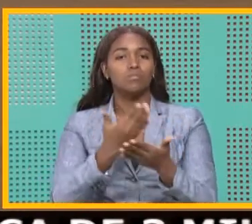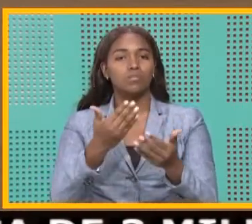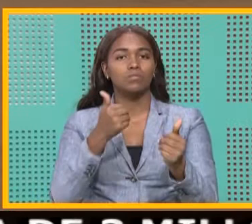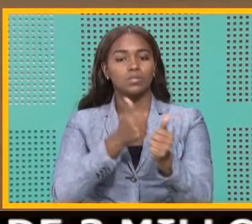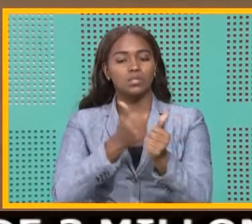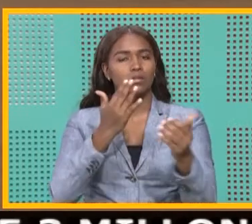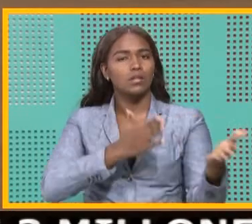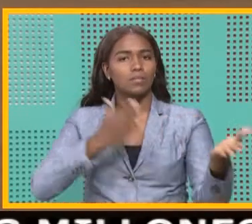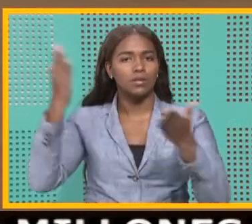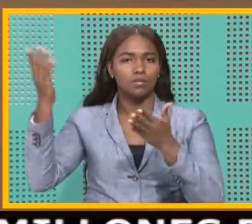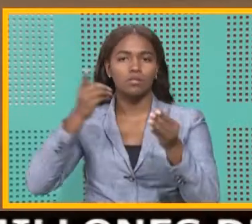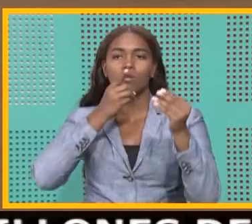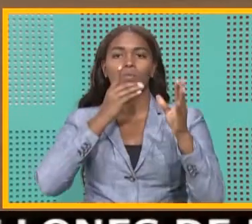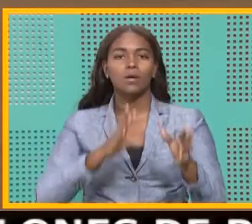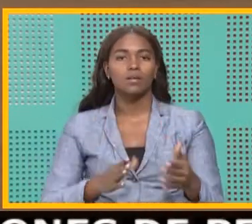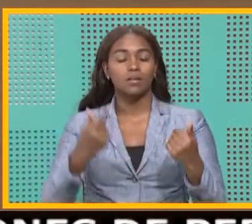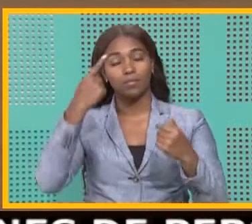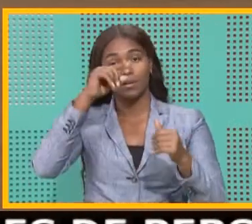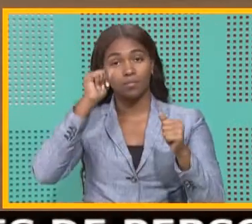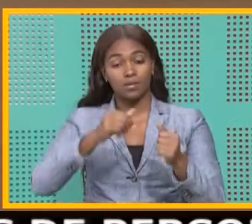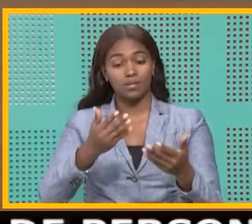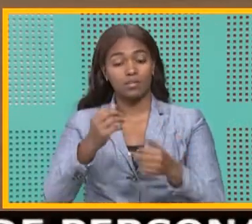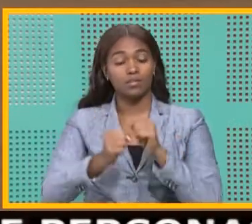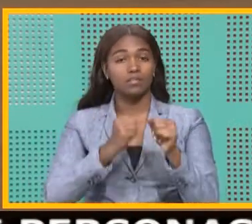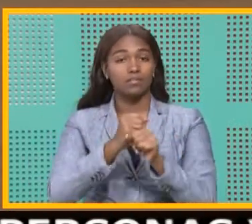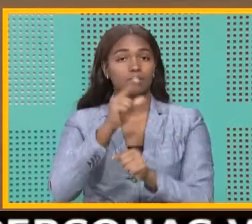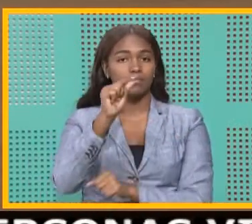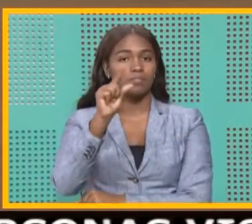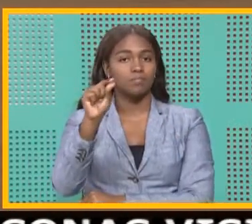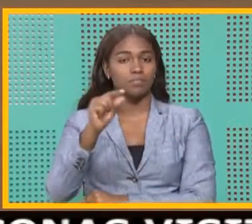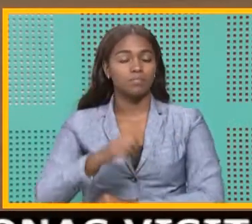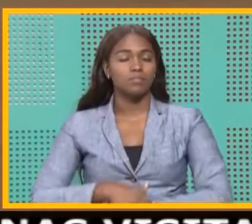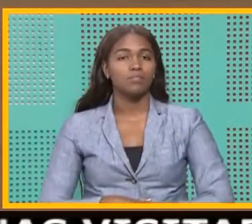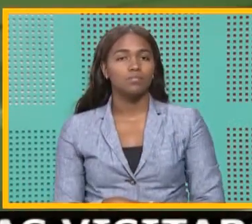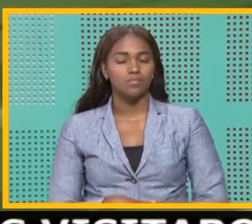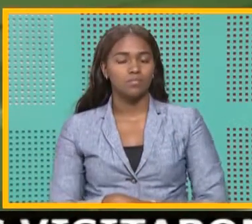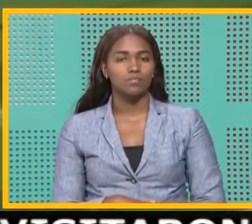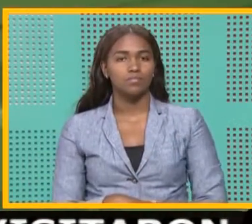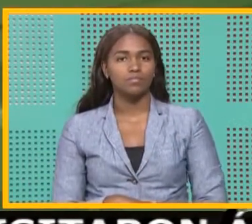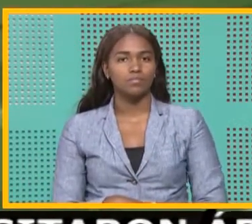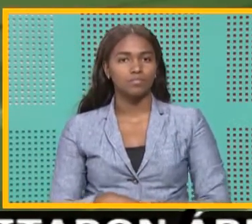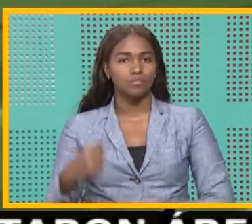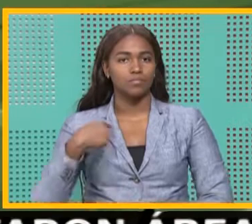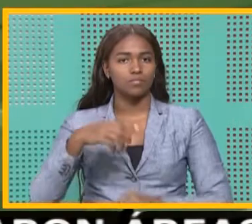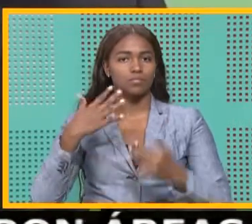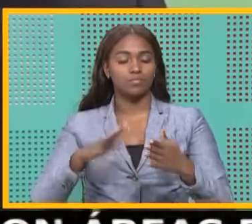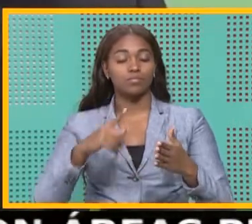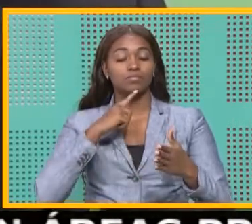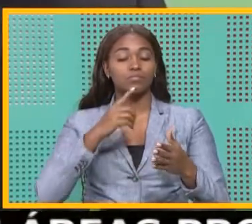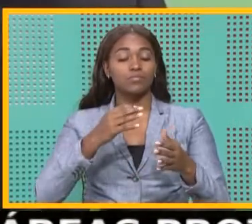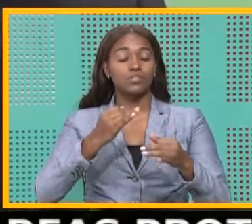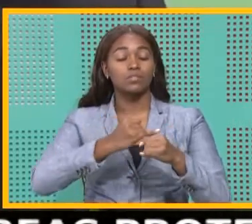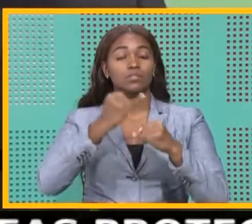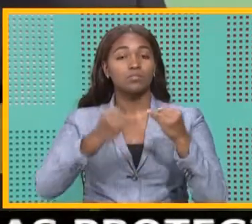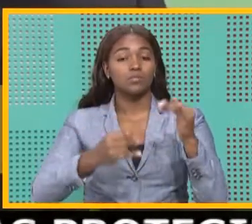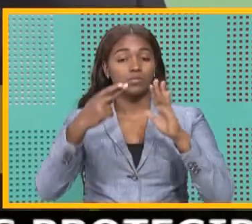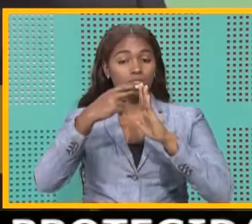las exportaciones dominicanas para este 2020. Nosotros estamos ya terminando el protocolo